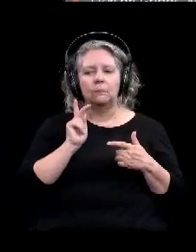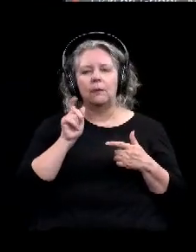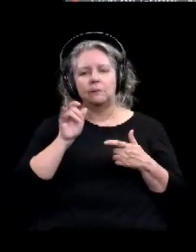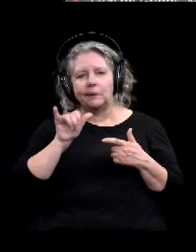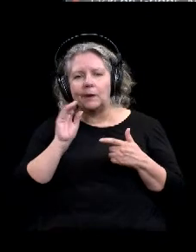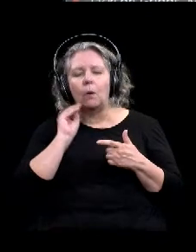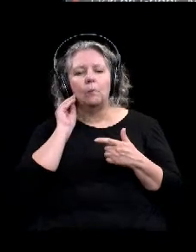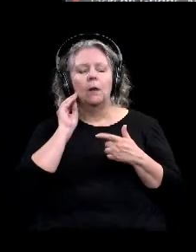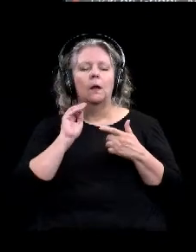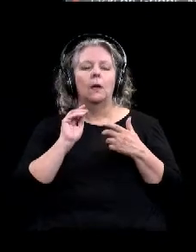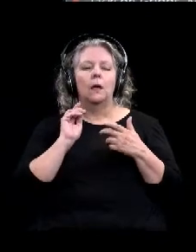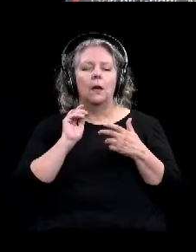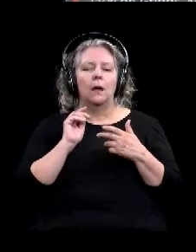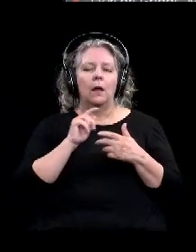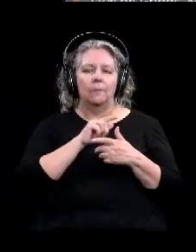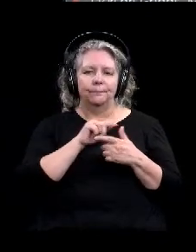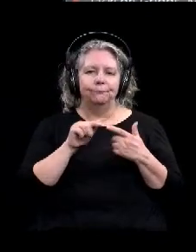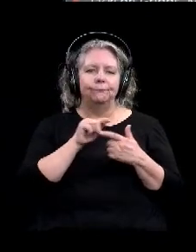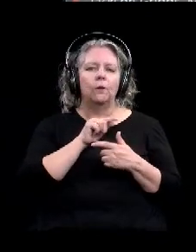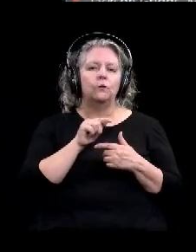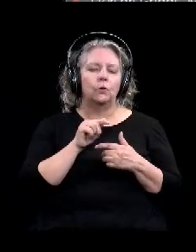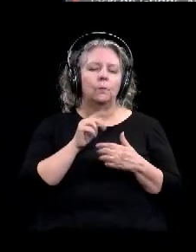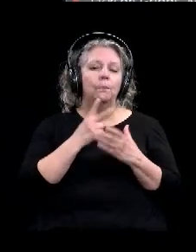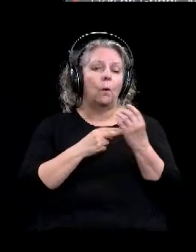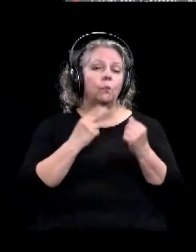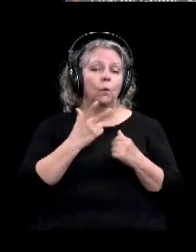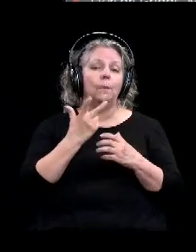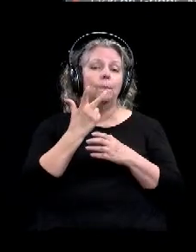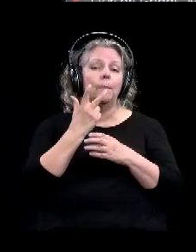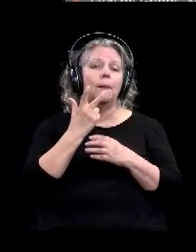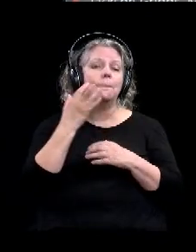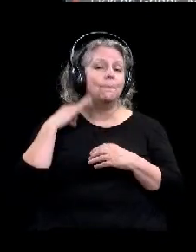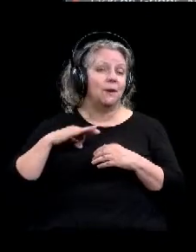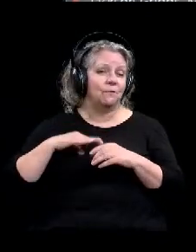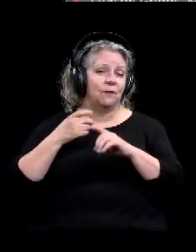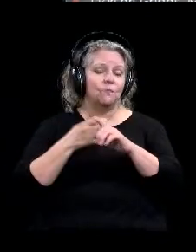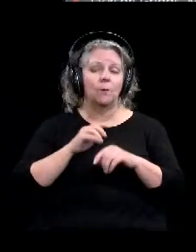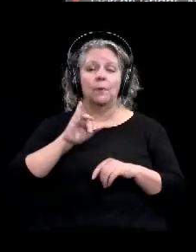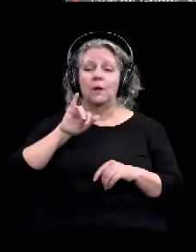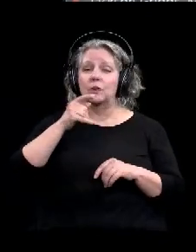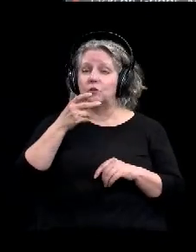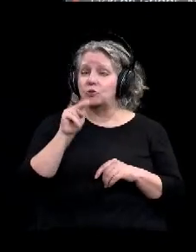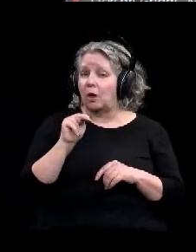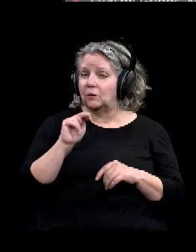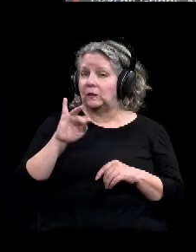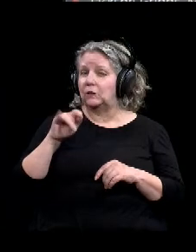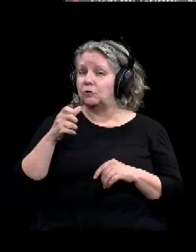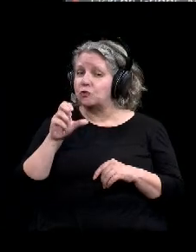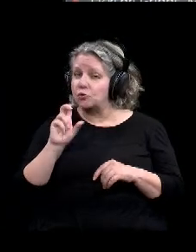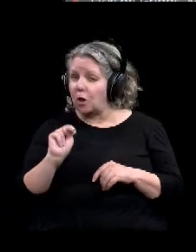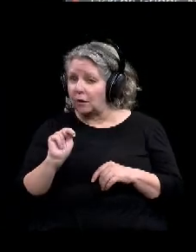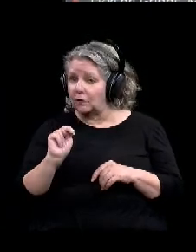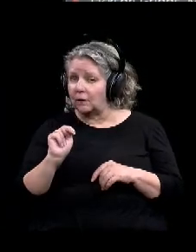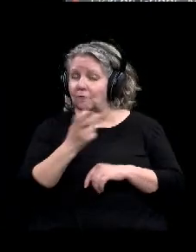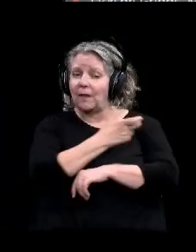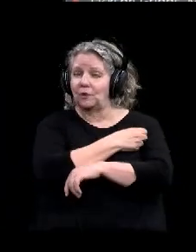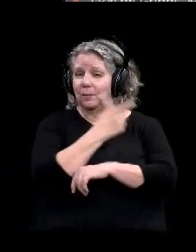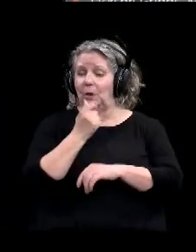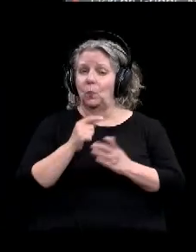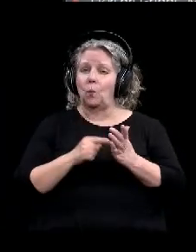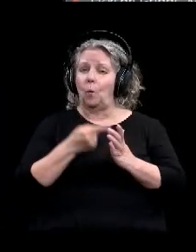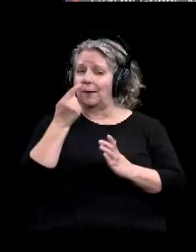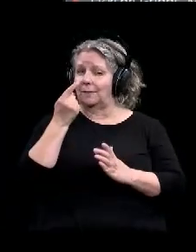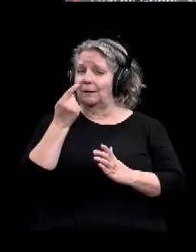ellos benefician de la vacunas de de una sola dosis que significa del